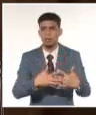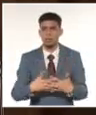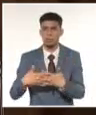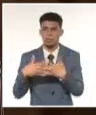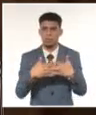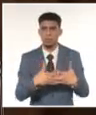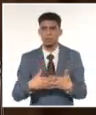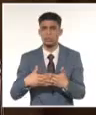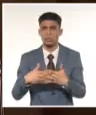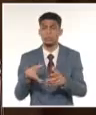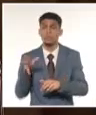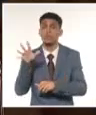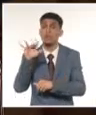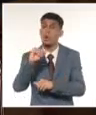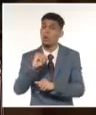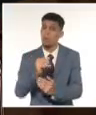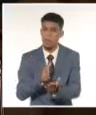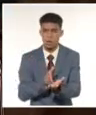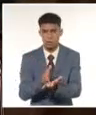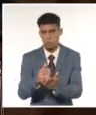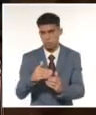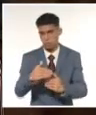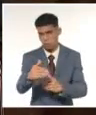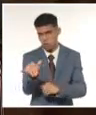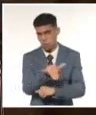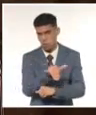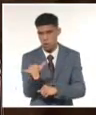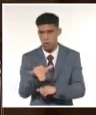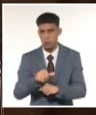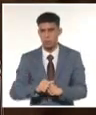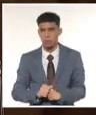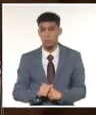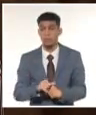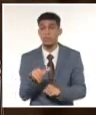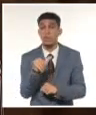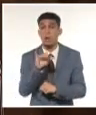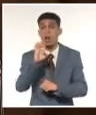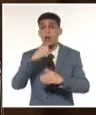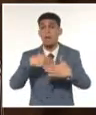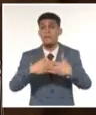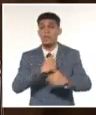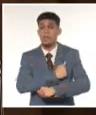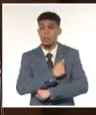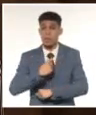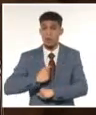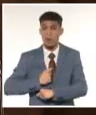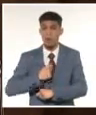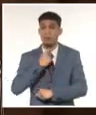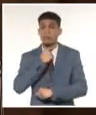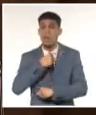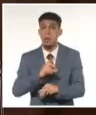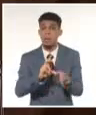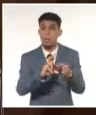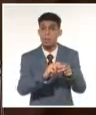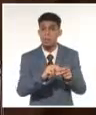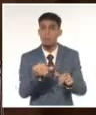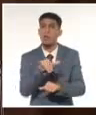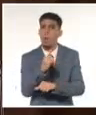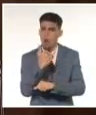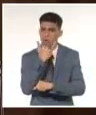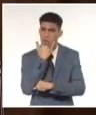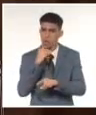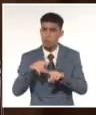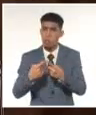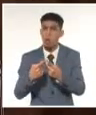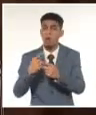ocurre día a día. Hasta el sector no estatal está viendo afectadas sus transacciones por esa lista,